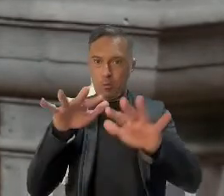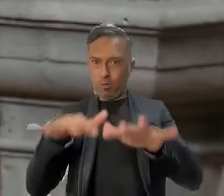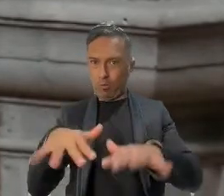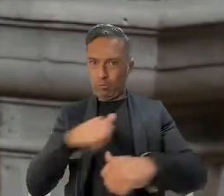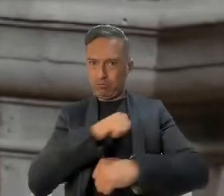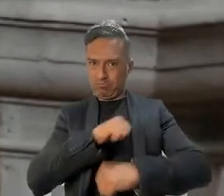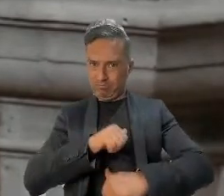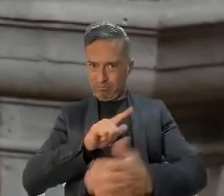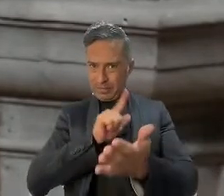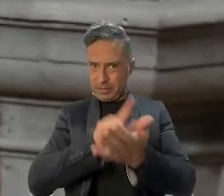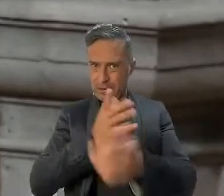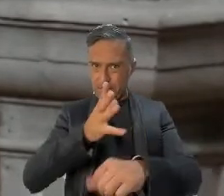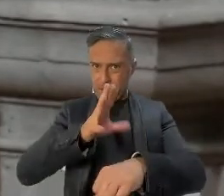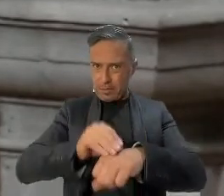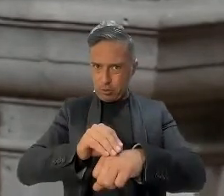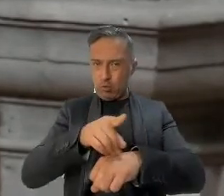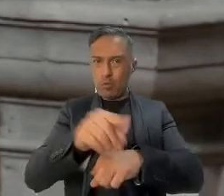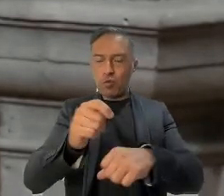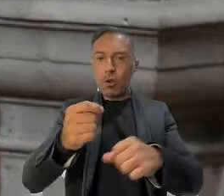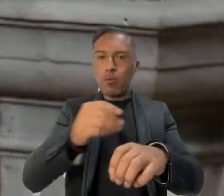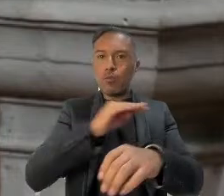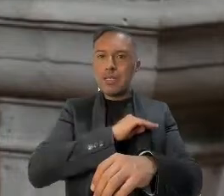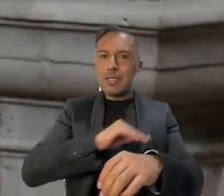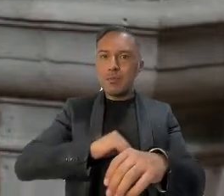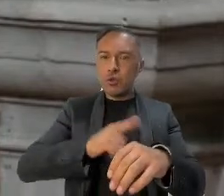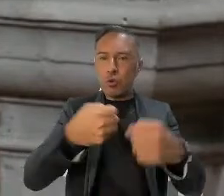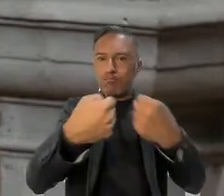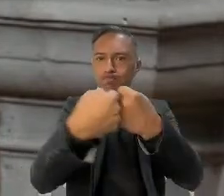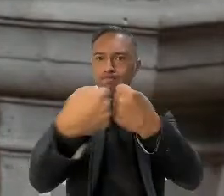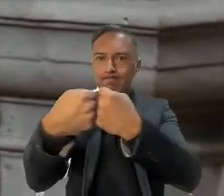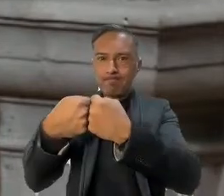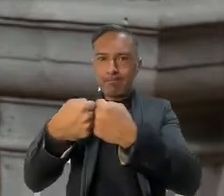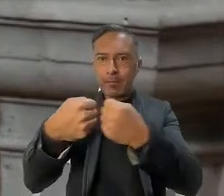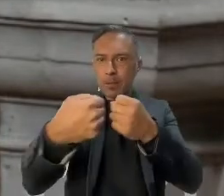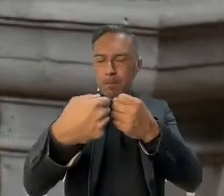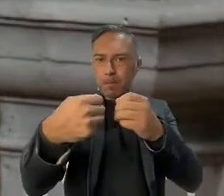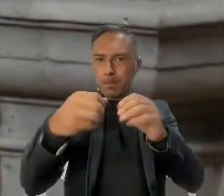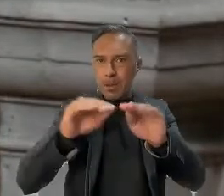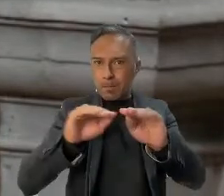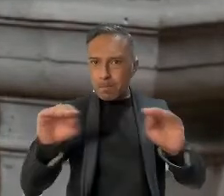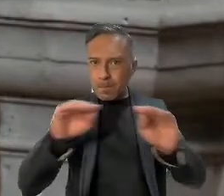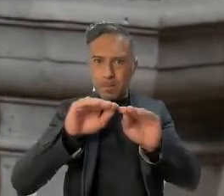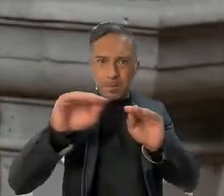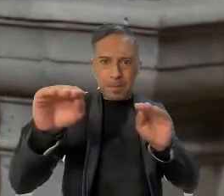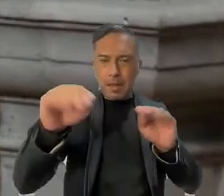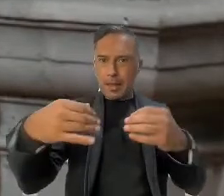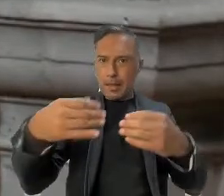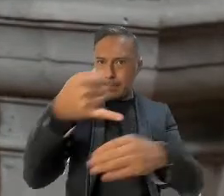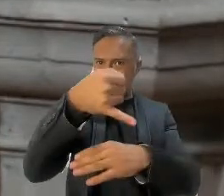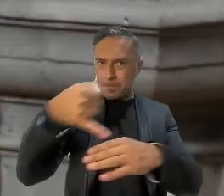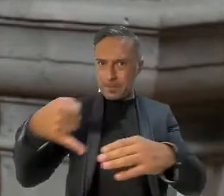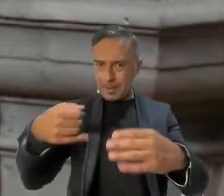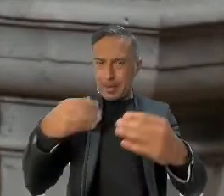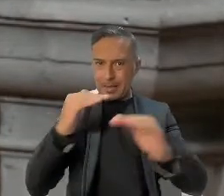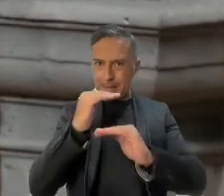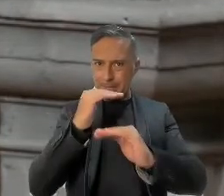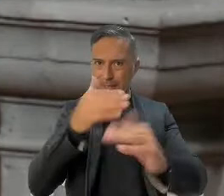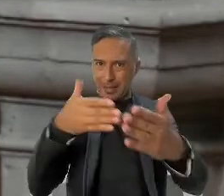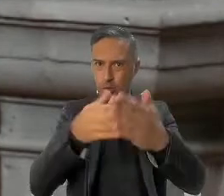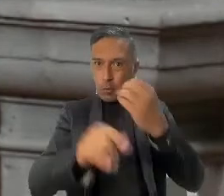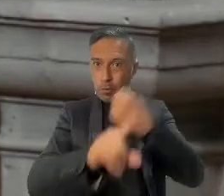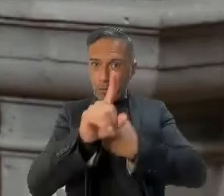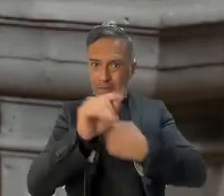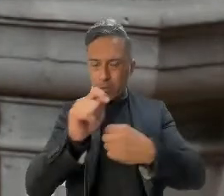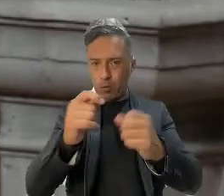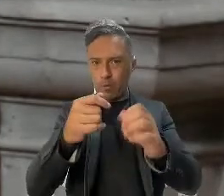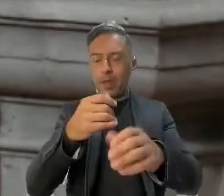límites de los municipios del Estado y resolver las diferencias que en materia de estas se produzcan, con correlación en los artículos 1,